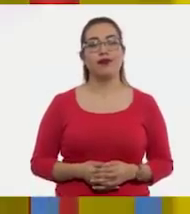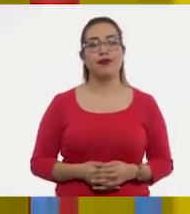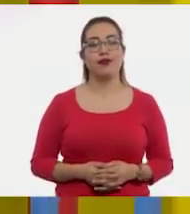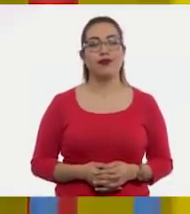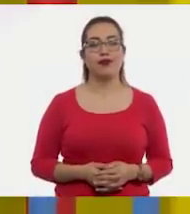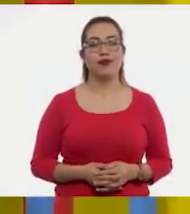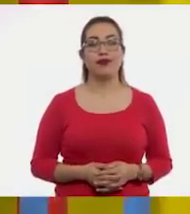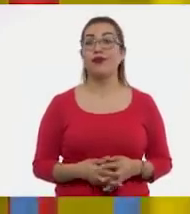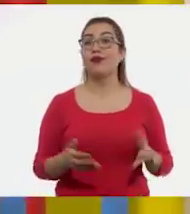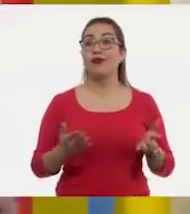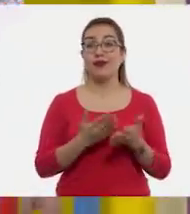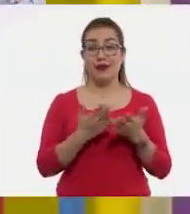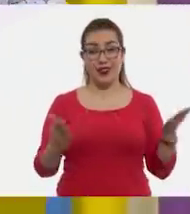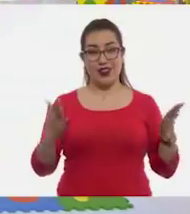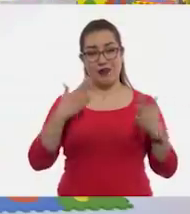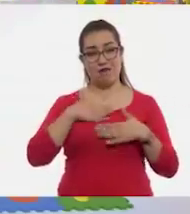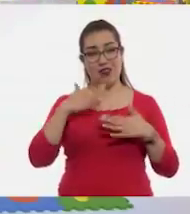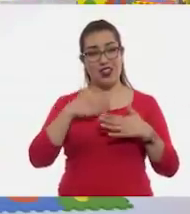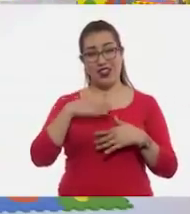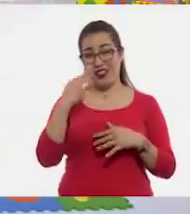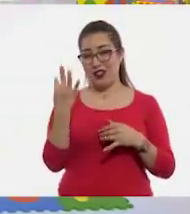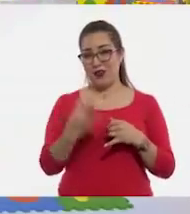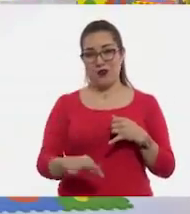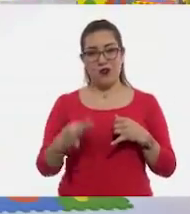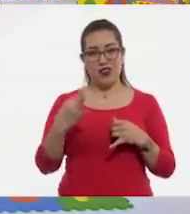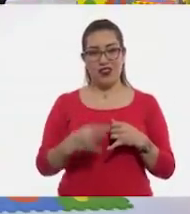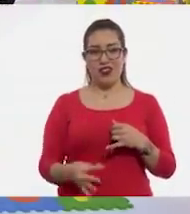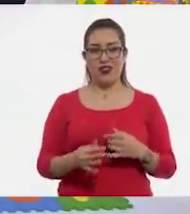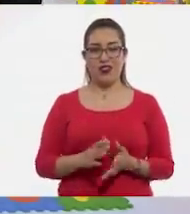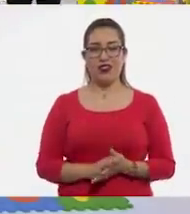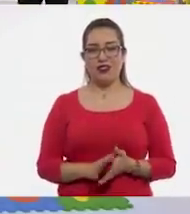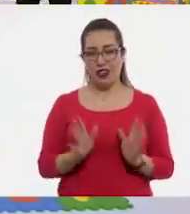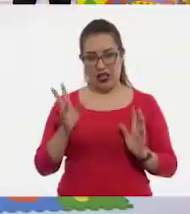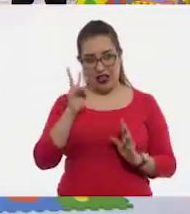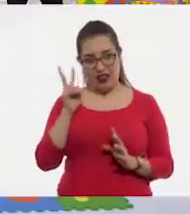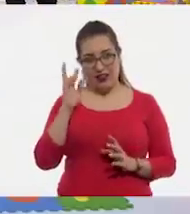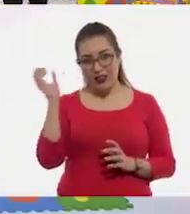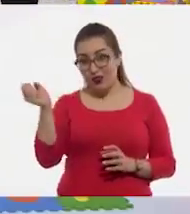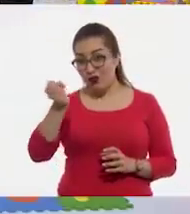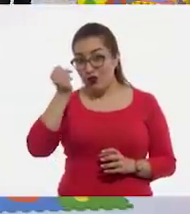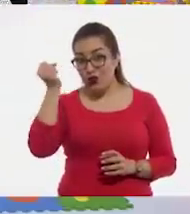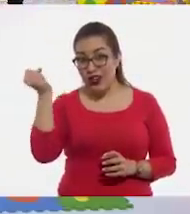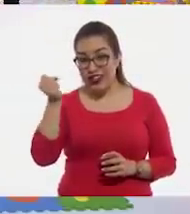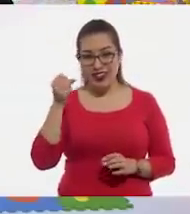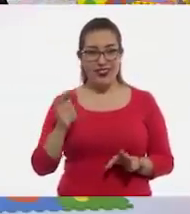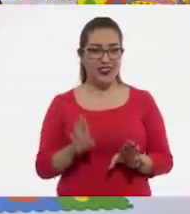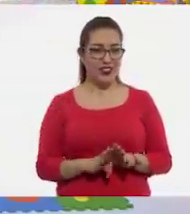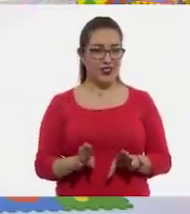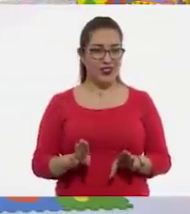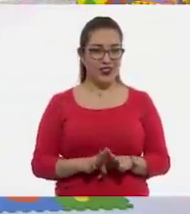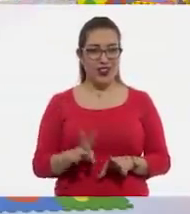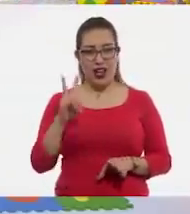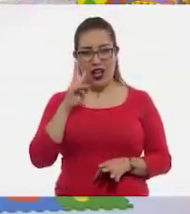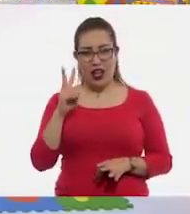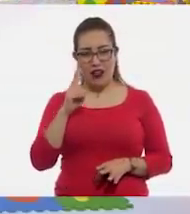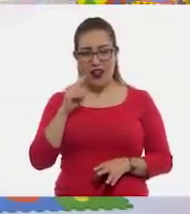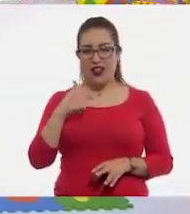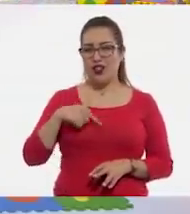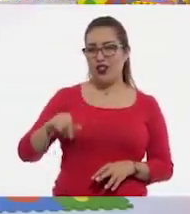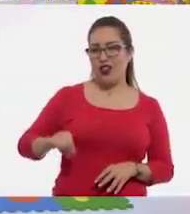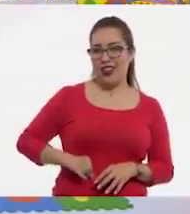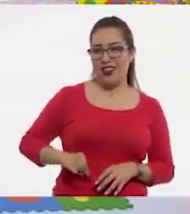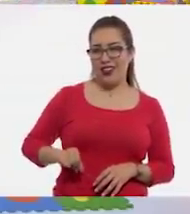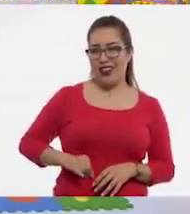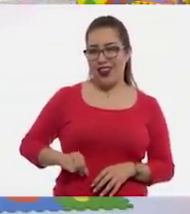viene mi último turno. Que no le soplen, que no le soplen, niños. No le soplen, no le ayuden. A ver, vamos a hacer algo interesante para